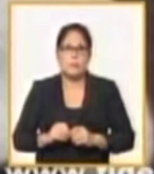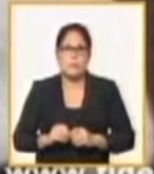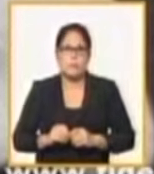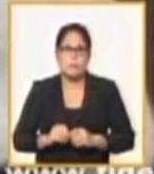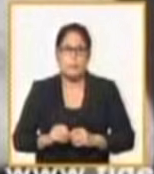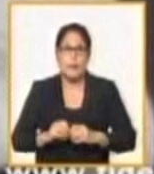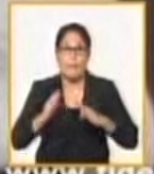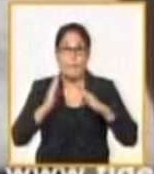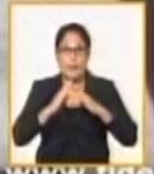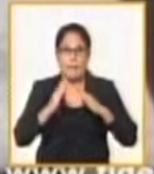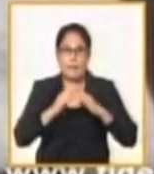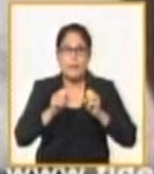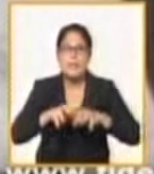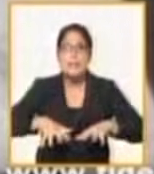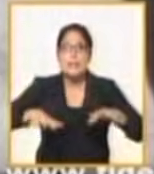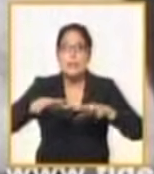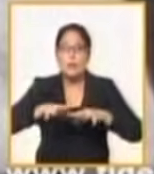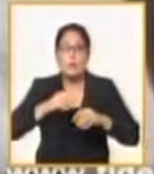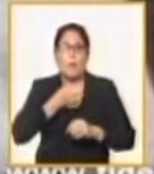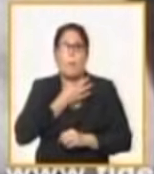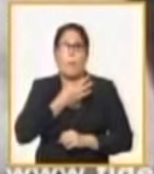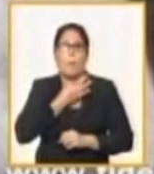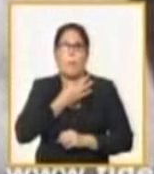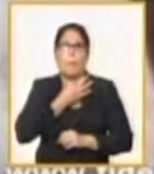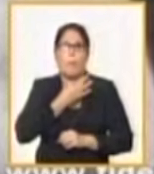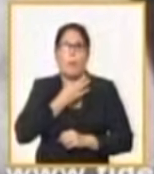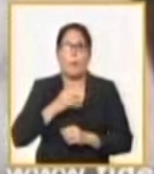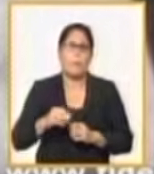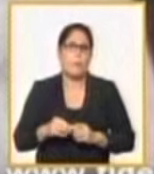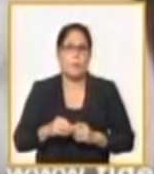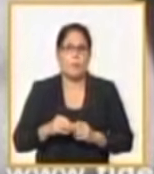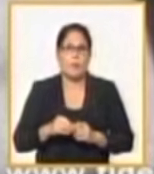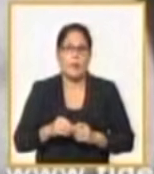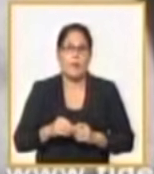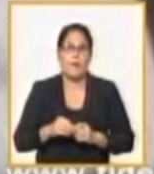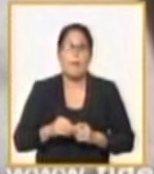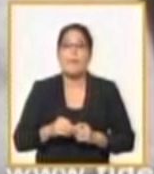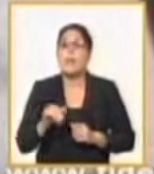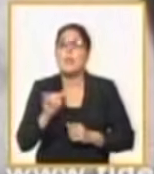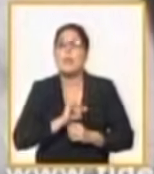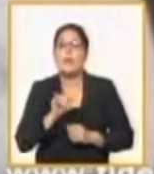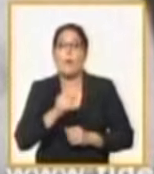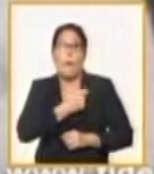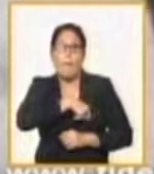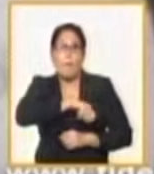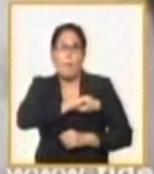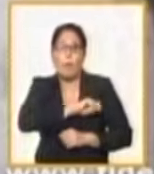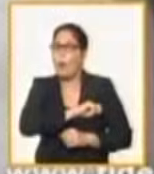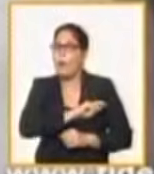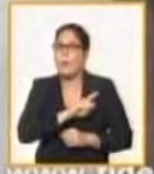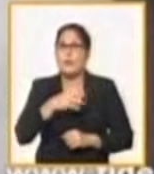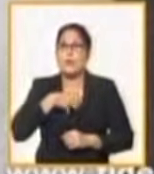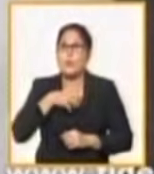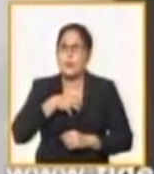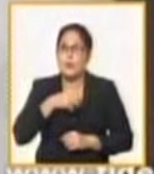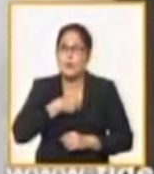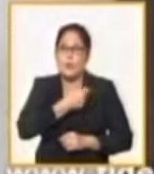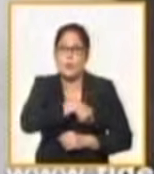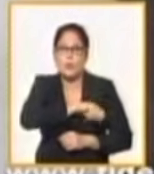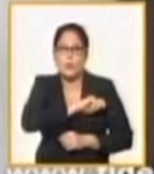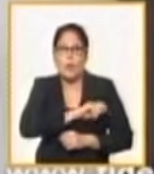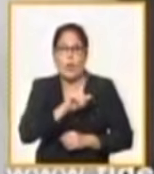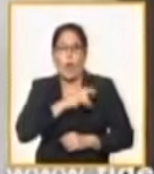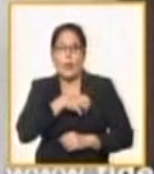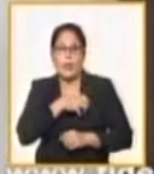vivía en condiciones de miseria. Una parte del pueblo carece de un gran número de